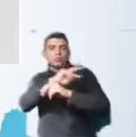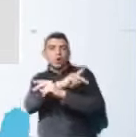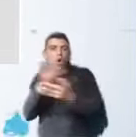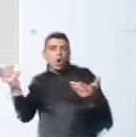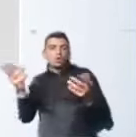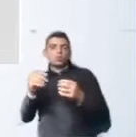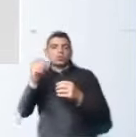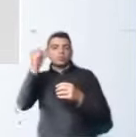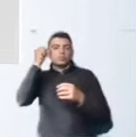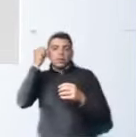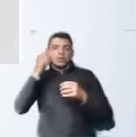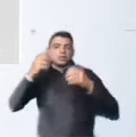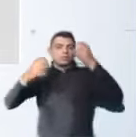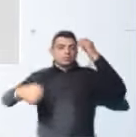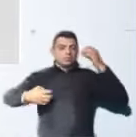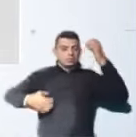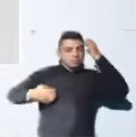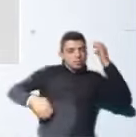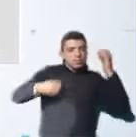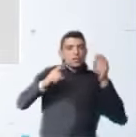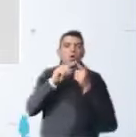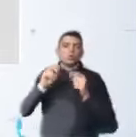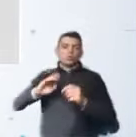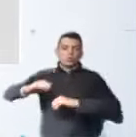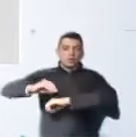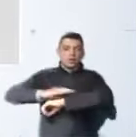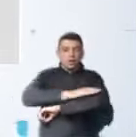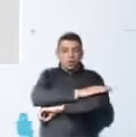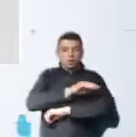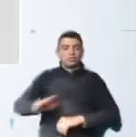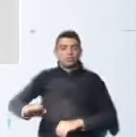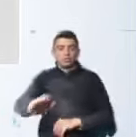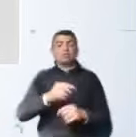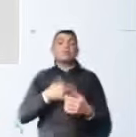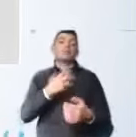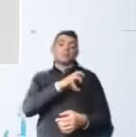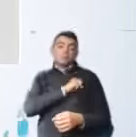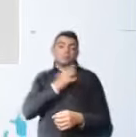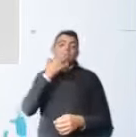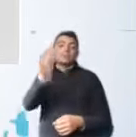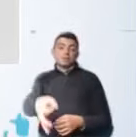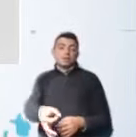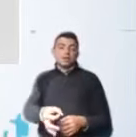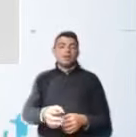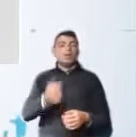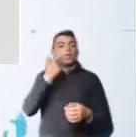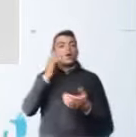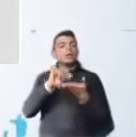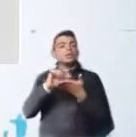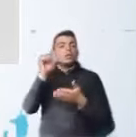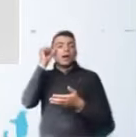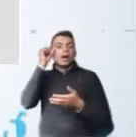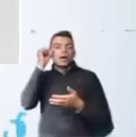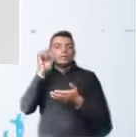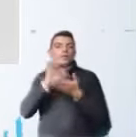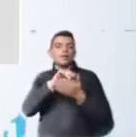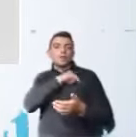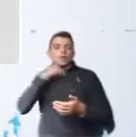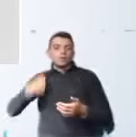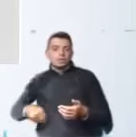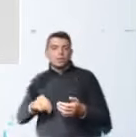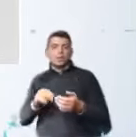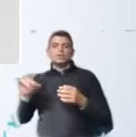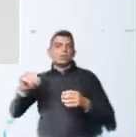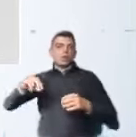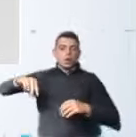micos, algunos roedores, y tristemente, como en Asia y en China todo lo que camine, nade y